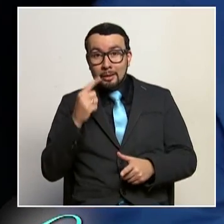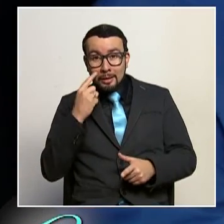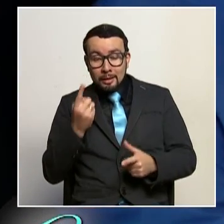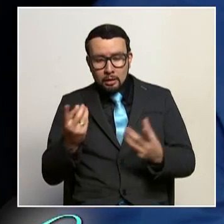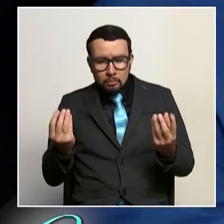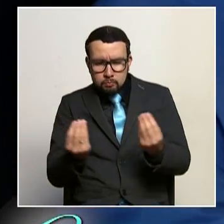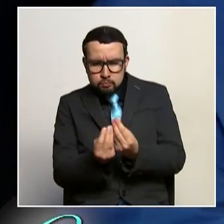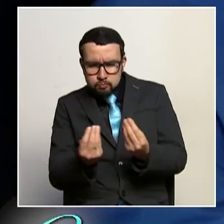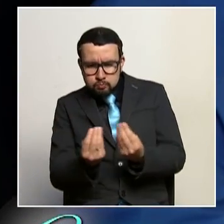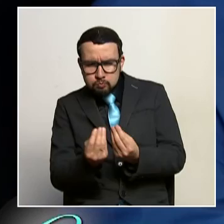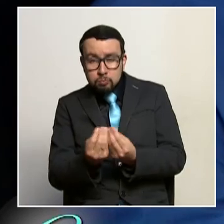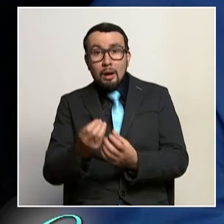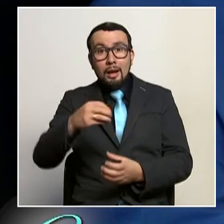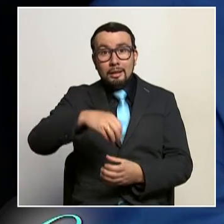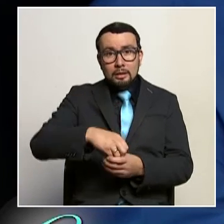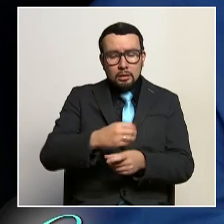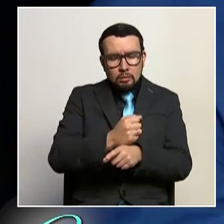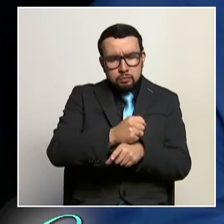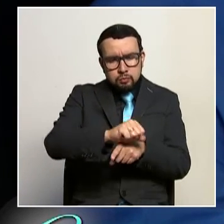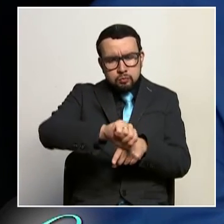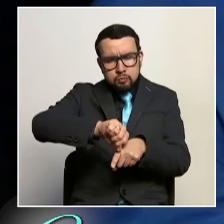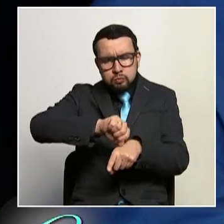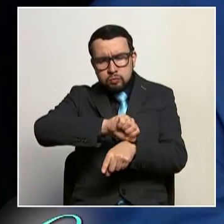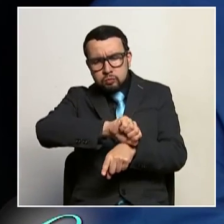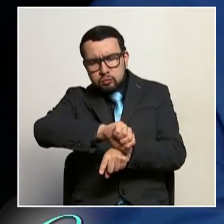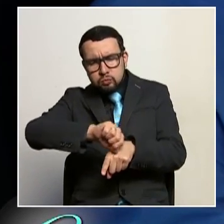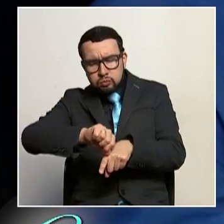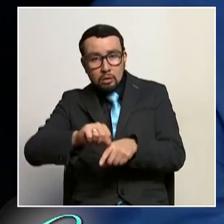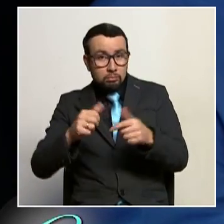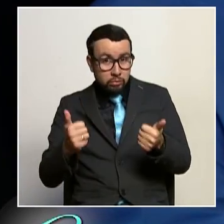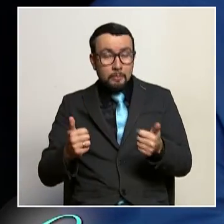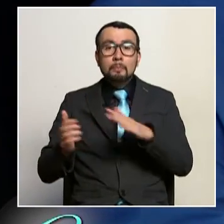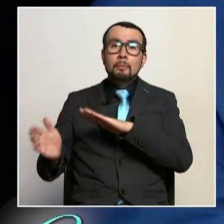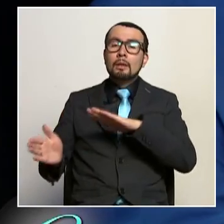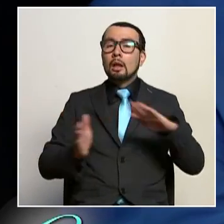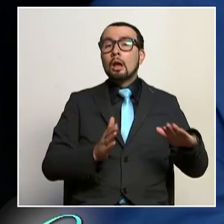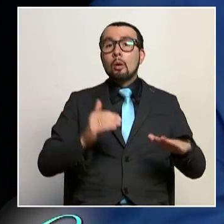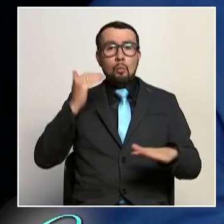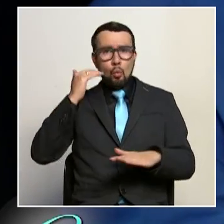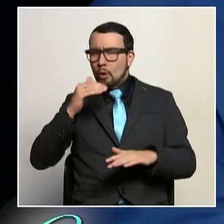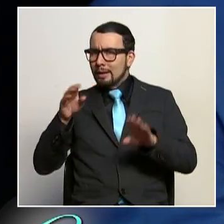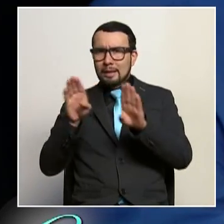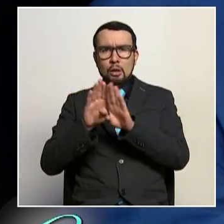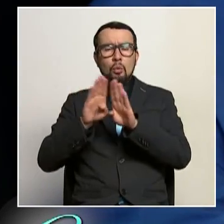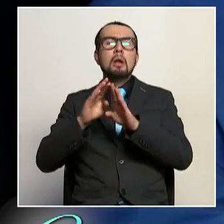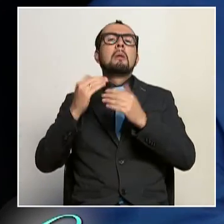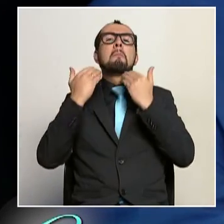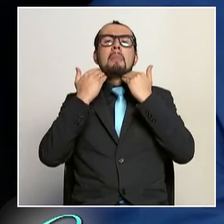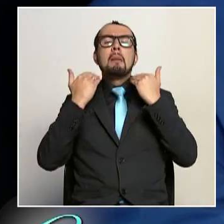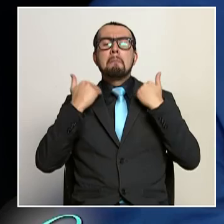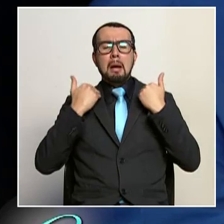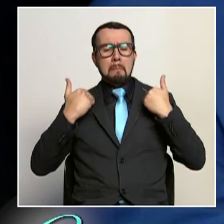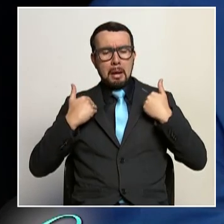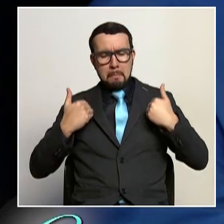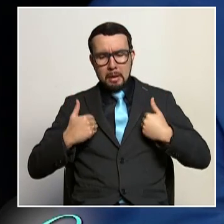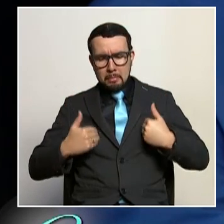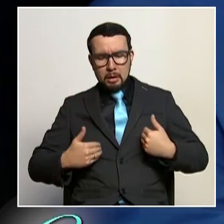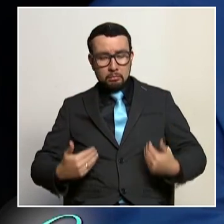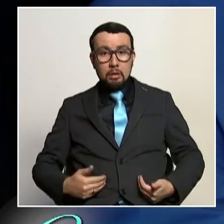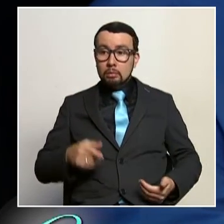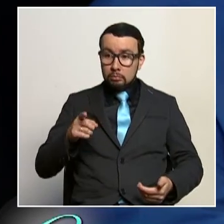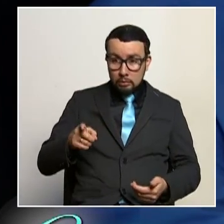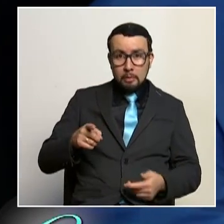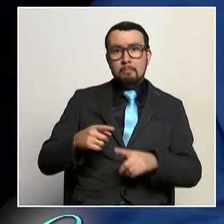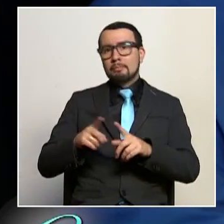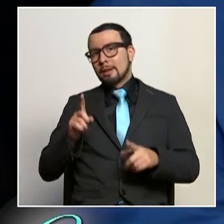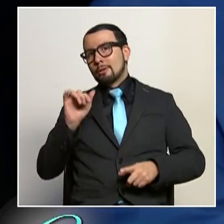y del contenido escrotal. En la mujer también vamos haciendo el barrido de esta manera, pero pues en ellas pues obviamente vemos